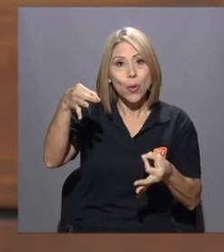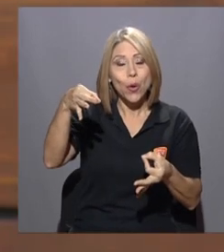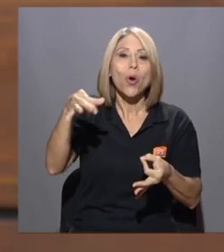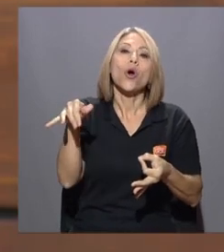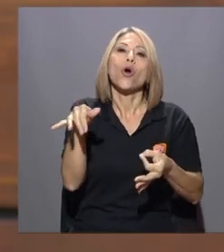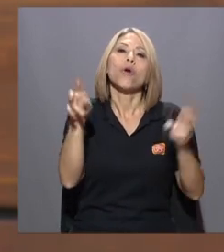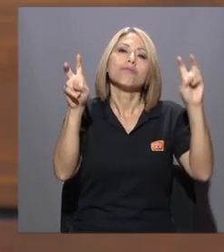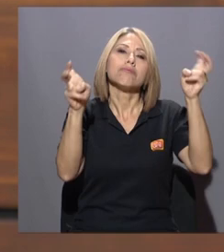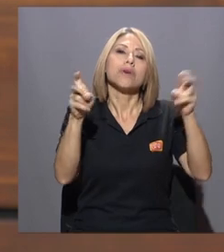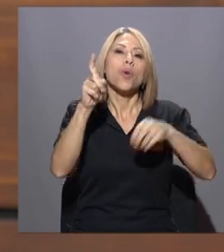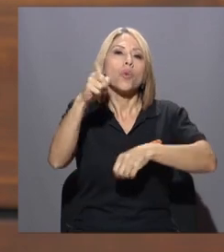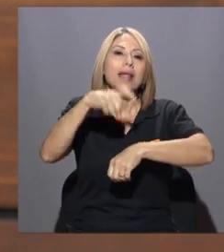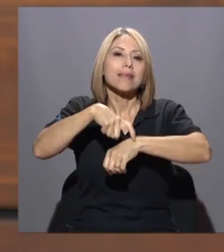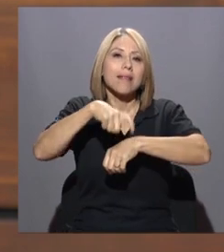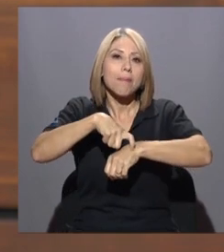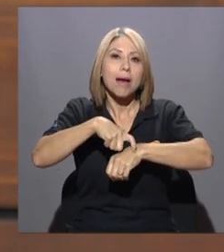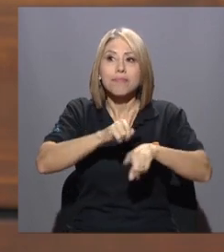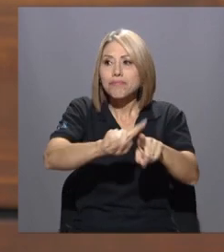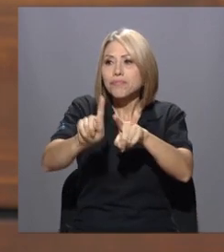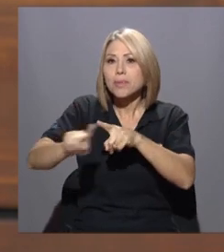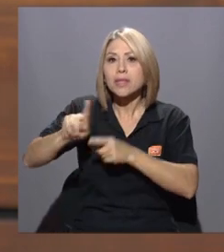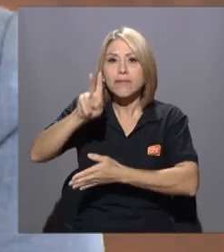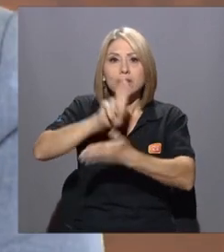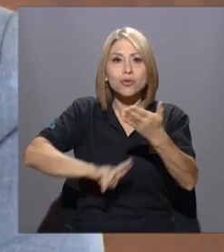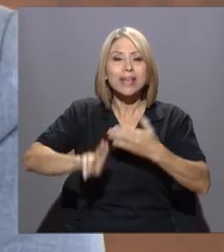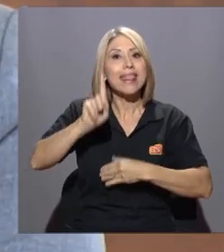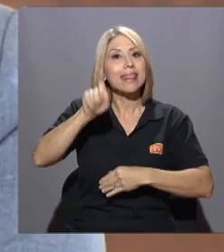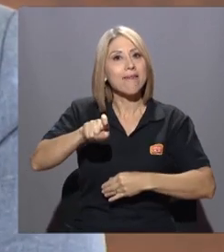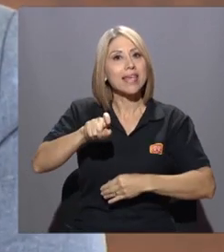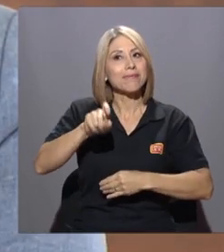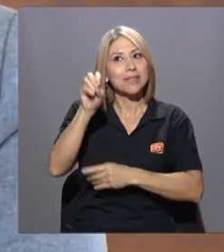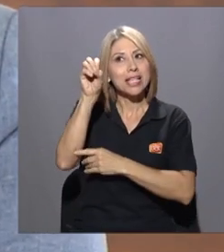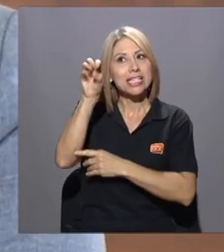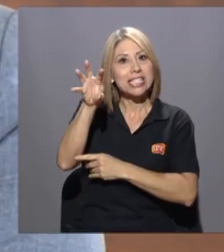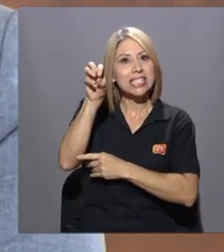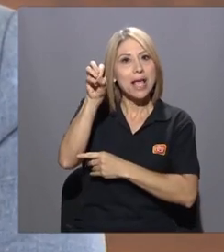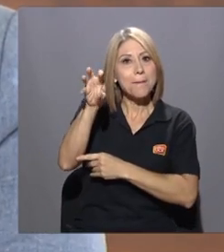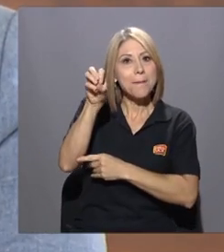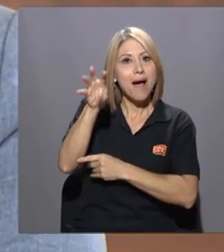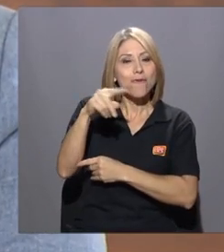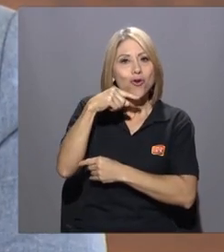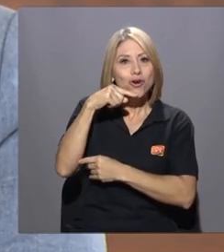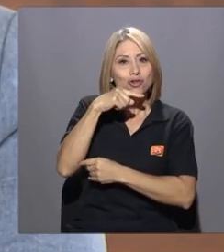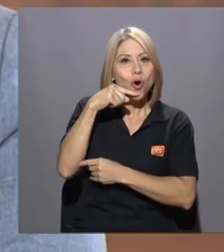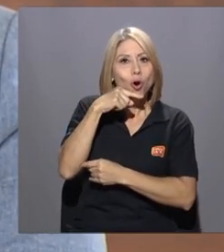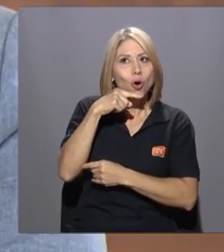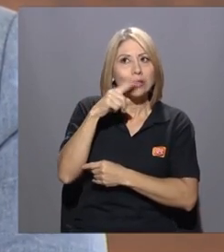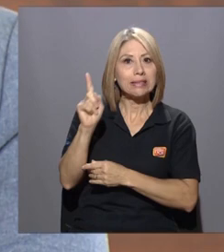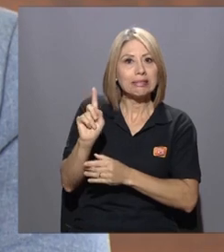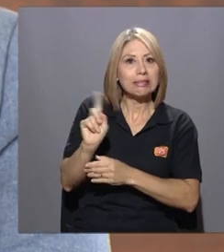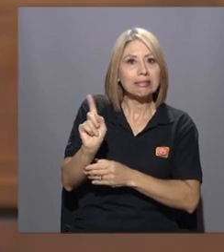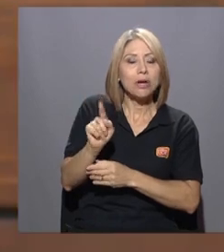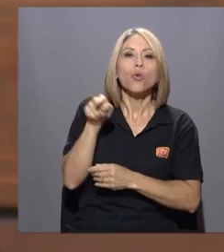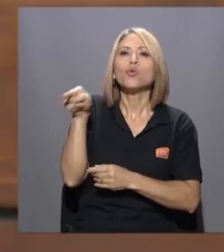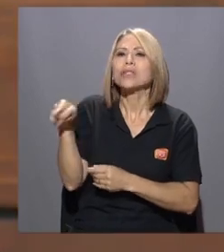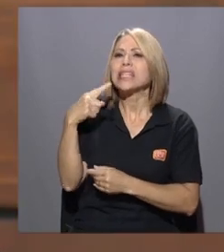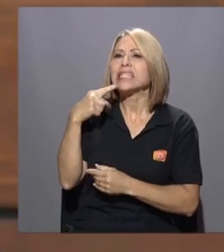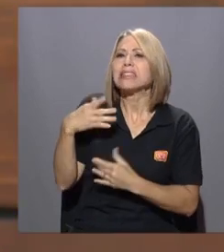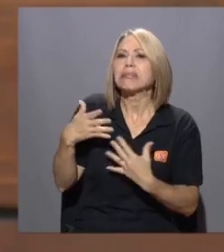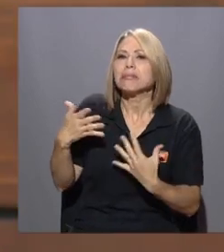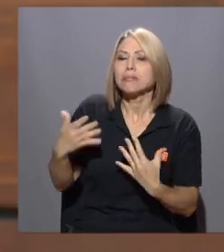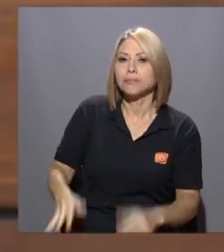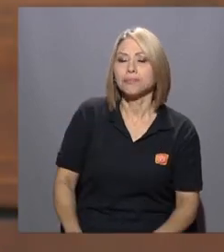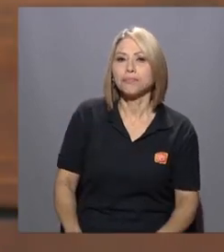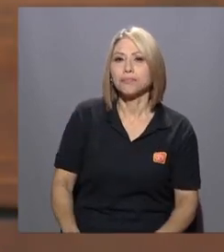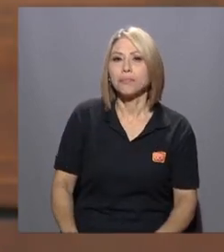una etapa en la que las universidades deberían tener ese semáforo en rojo. ¿Cómo la categoriza en este momento usted? Yo creo